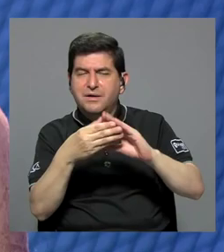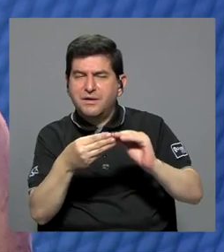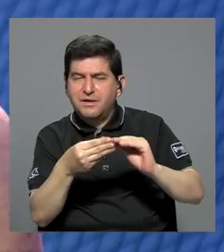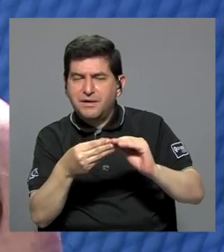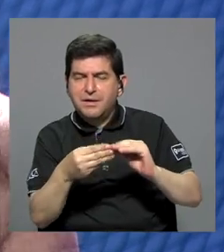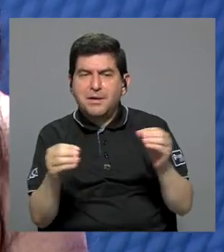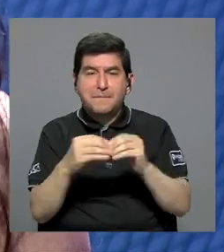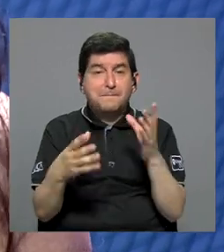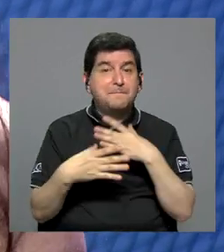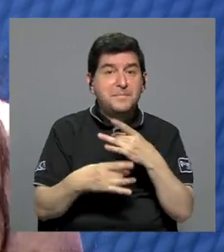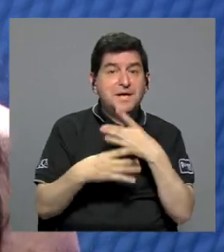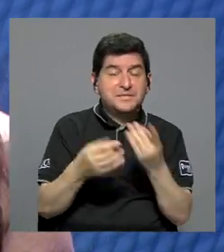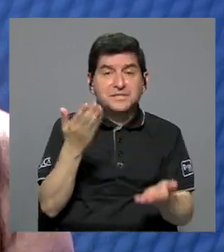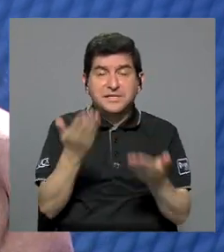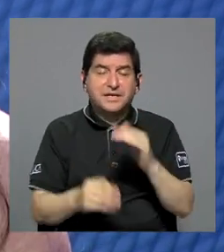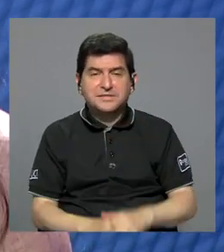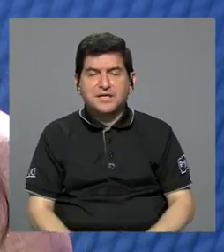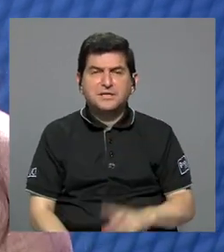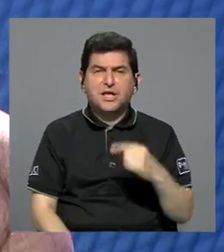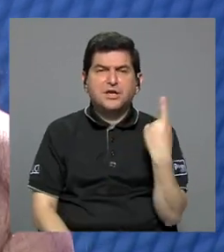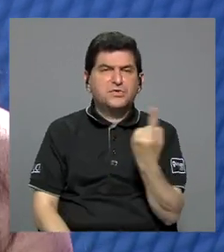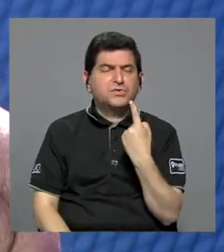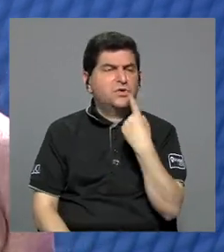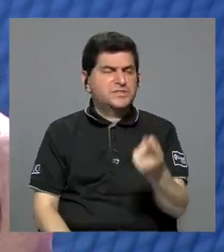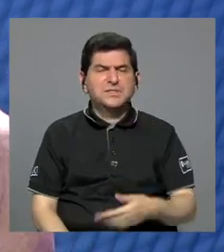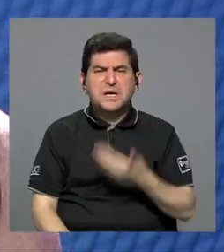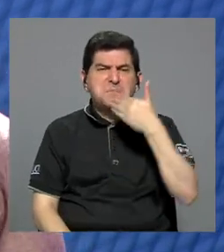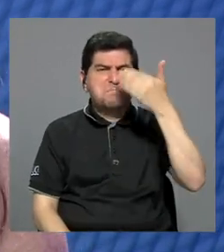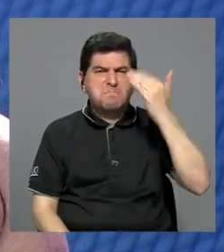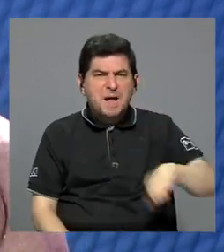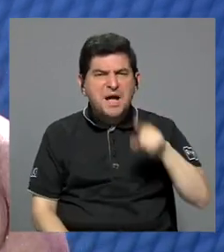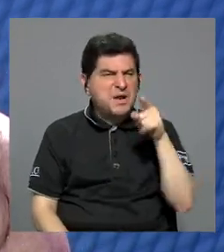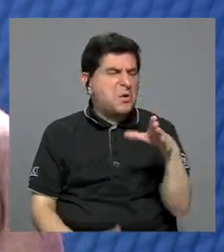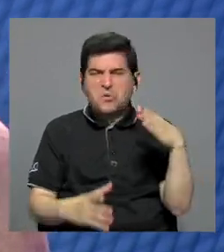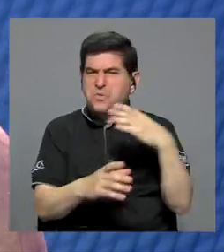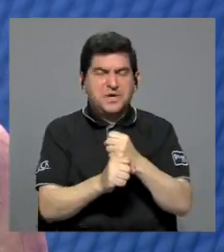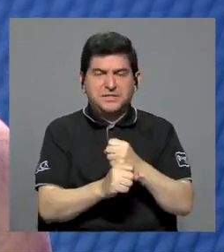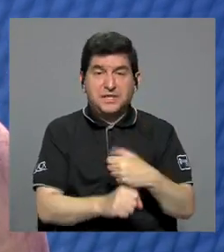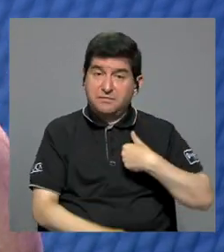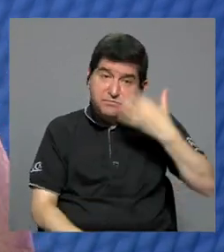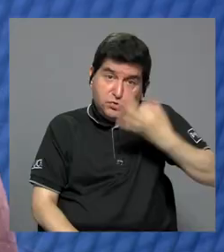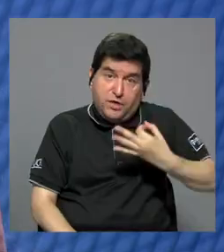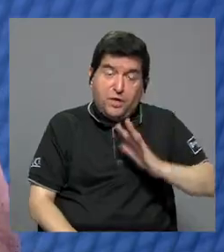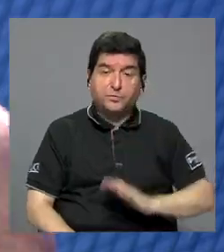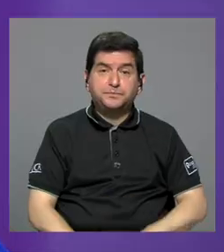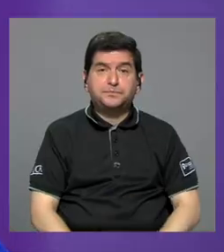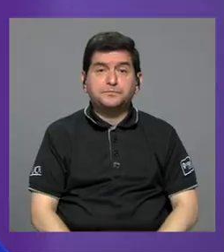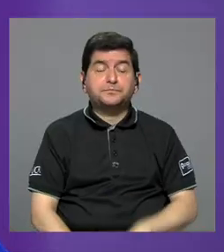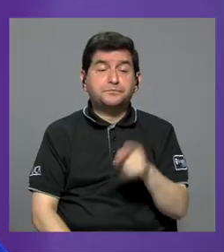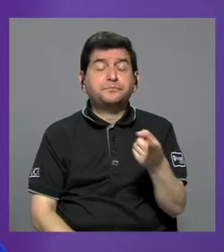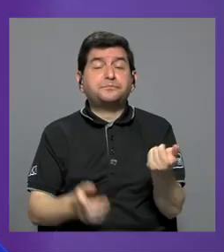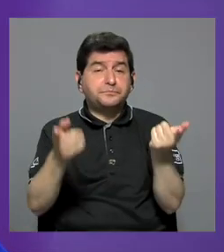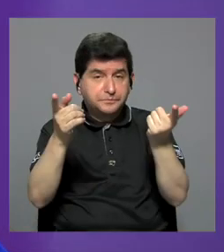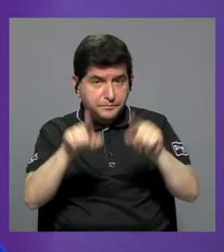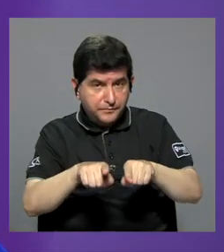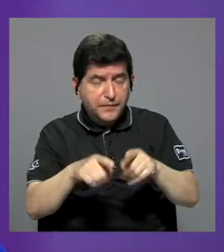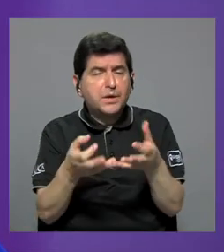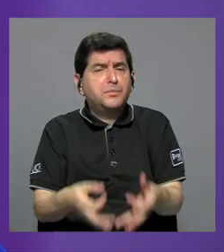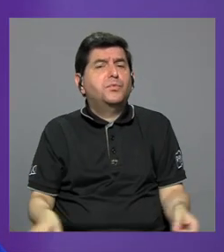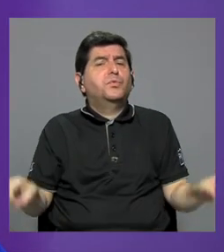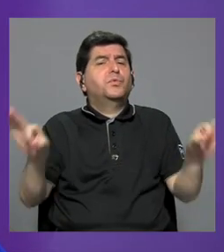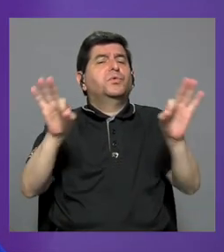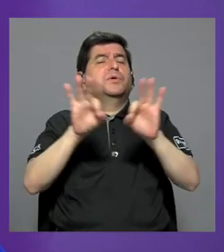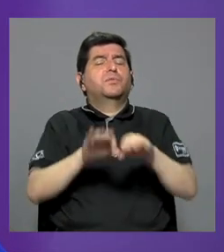y eso es mucho más interesante, sacar la bandera de decir, malo, no vamos a hacer de esto, me parece a mí, ¿verdad? Sí, en este caso